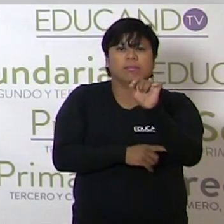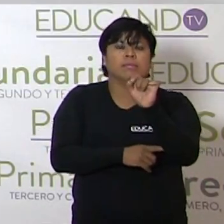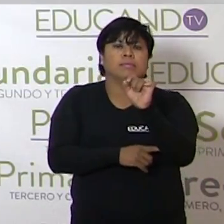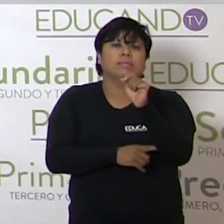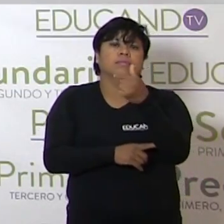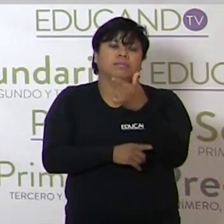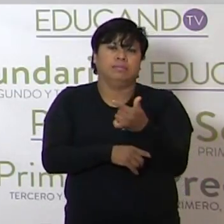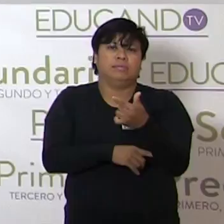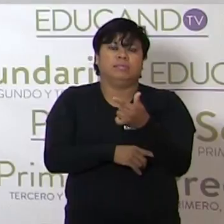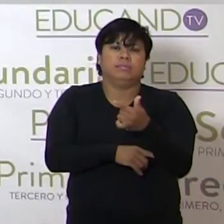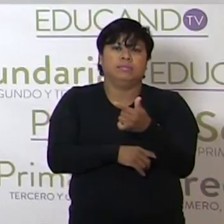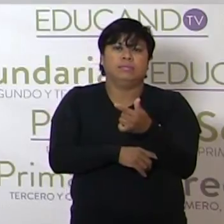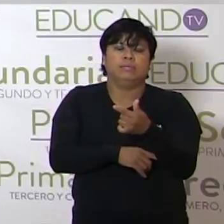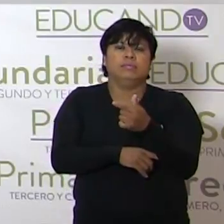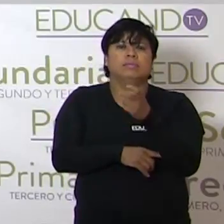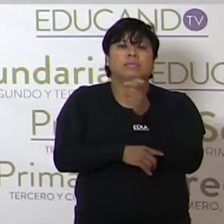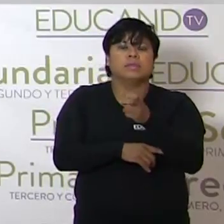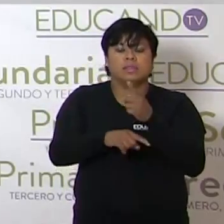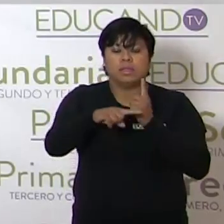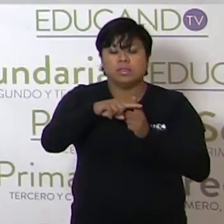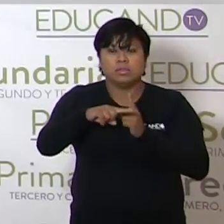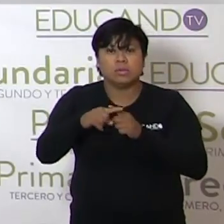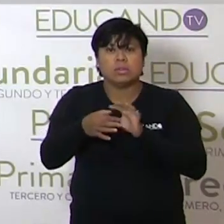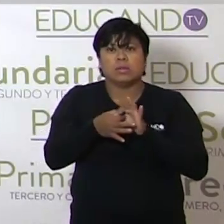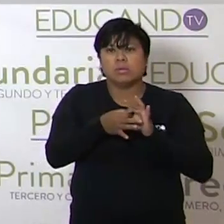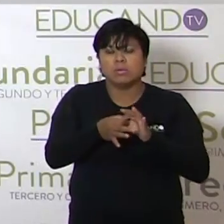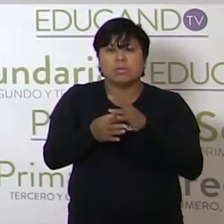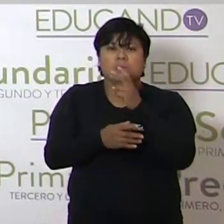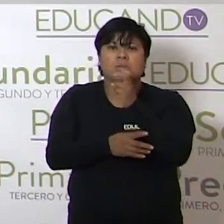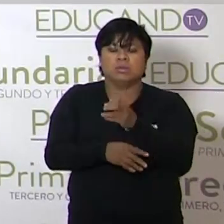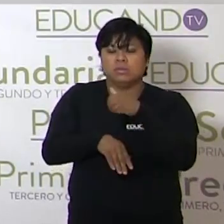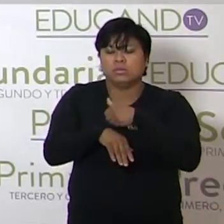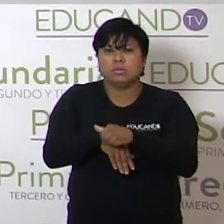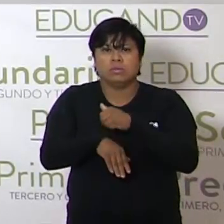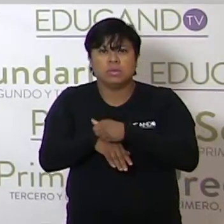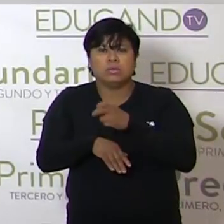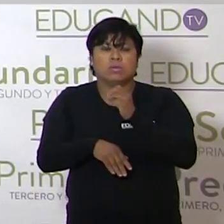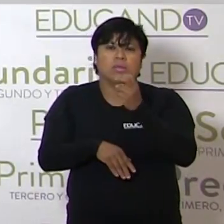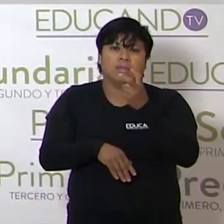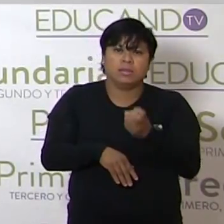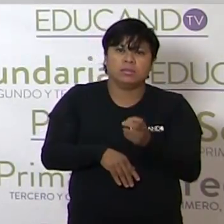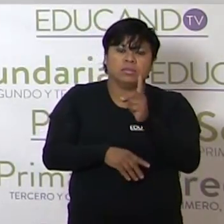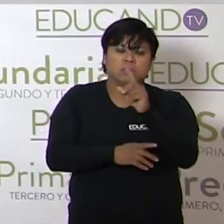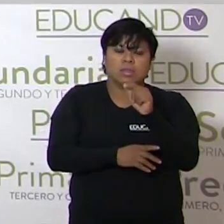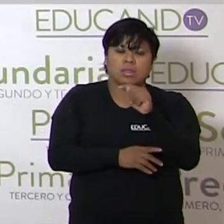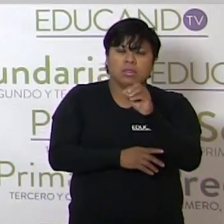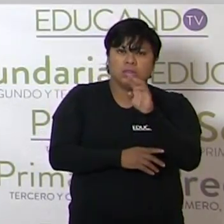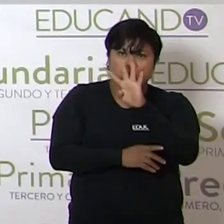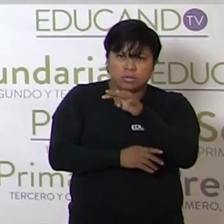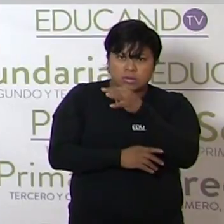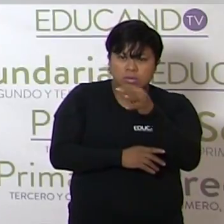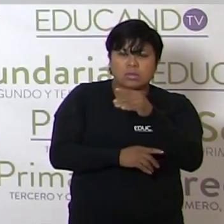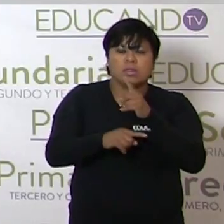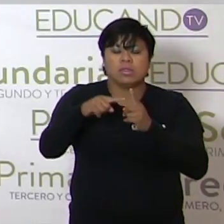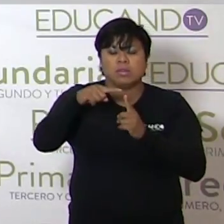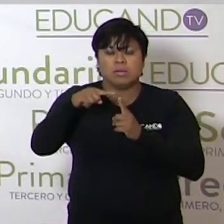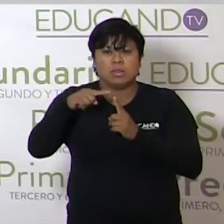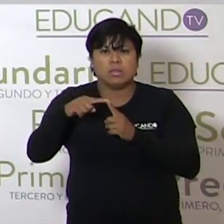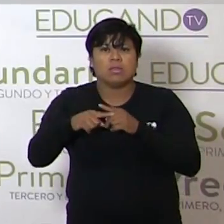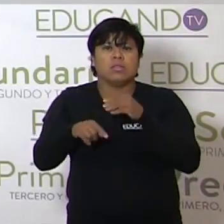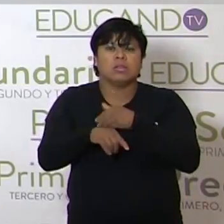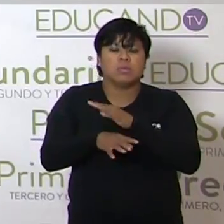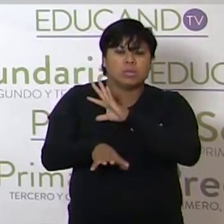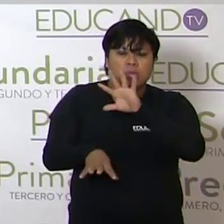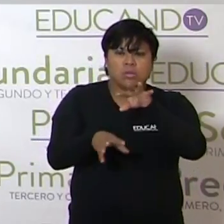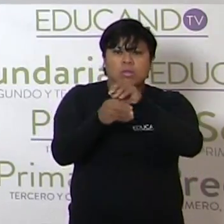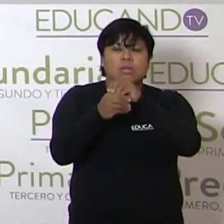es igual a 27, que es la suma del conjunto de estos números o de estos datos, dividido entre el número total de